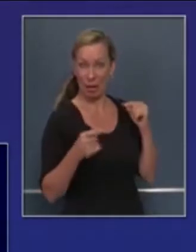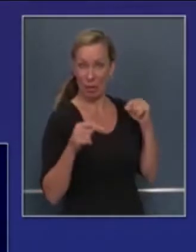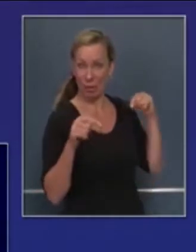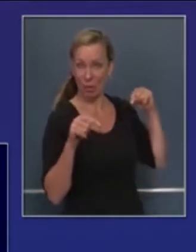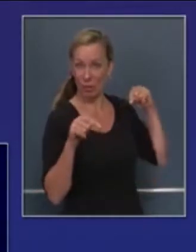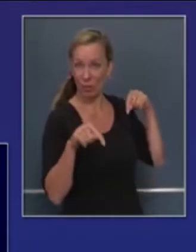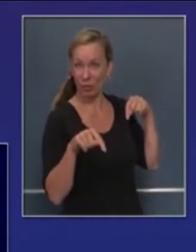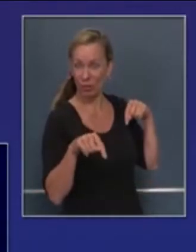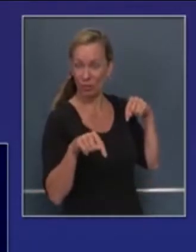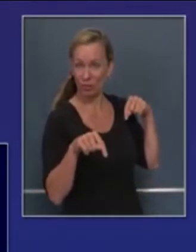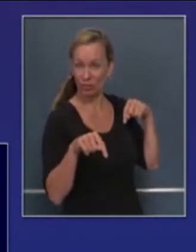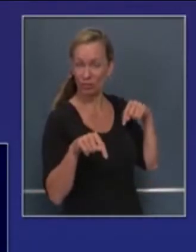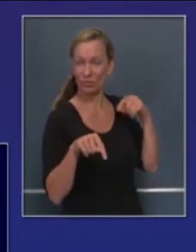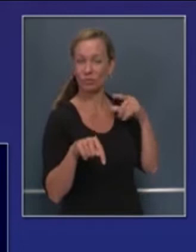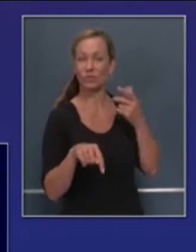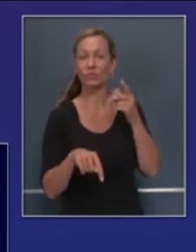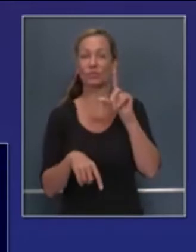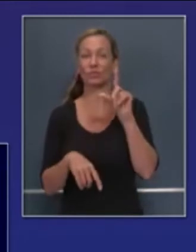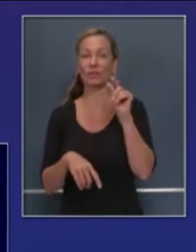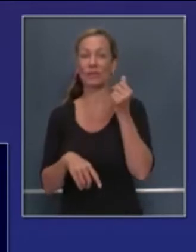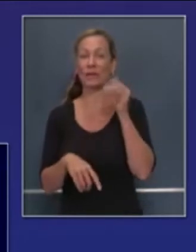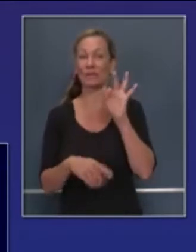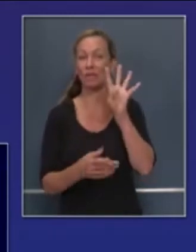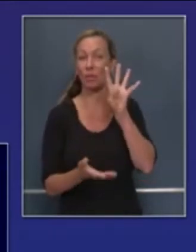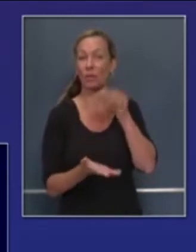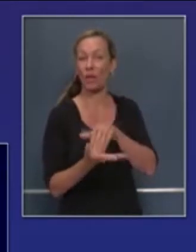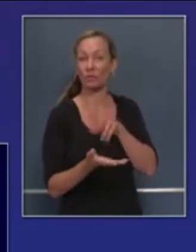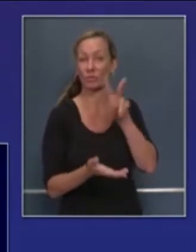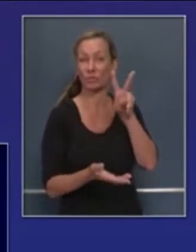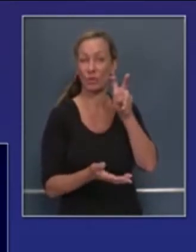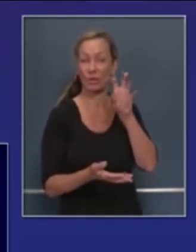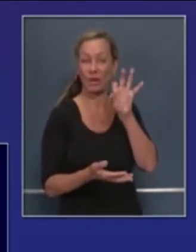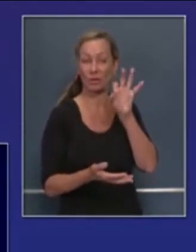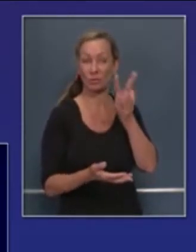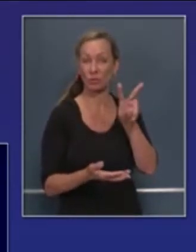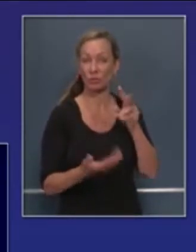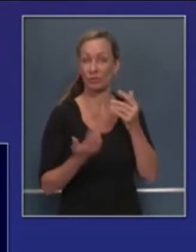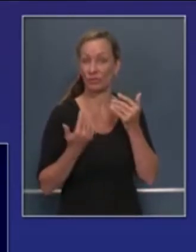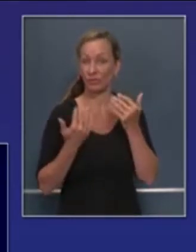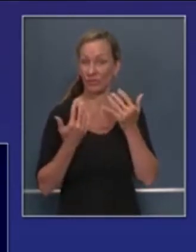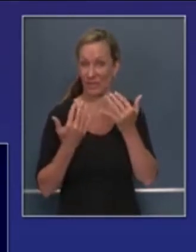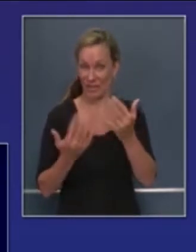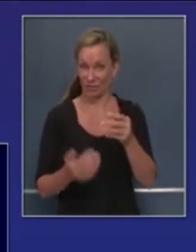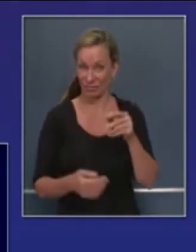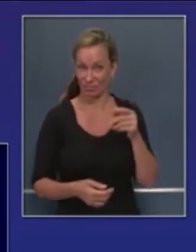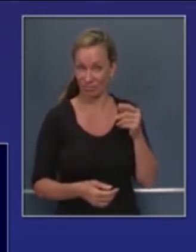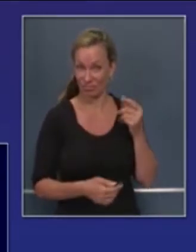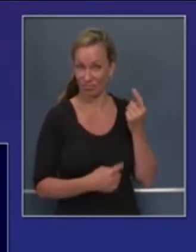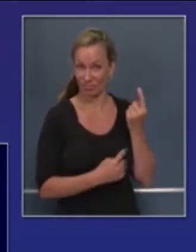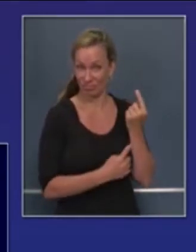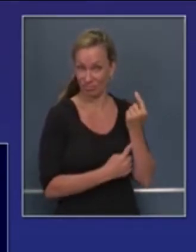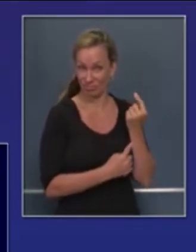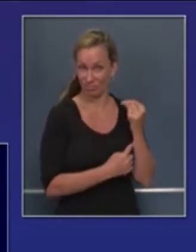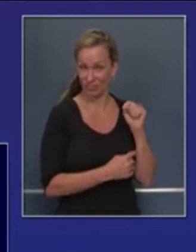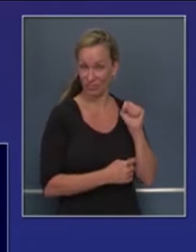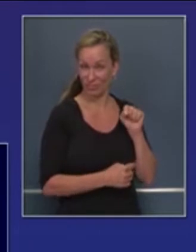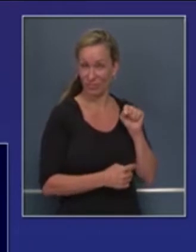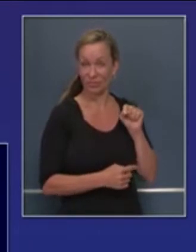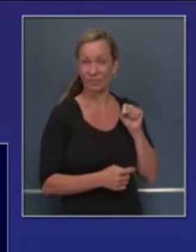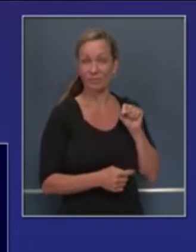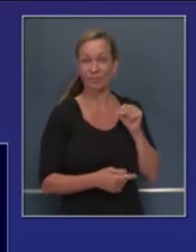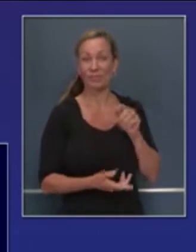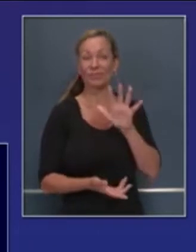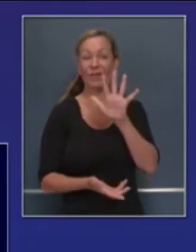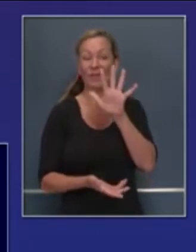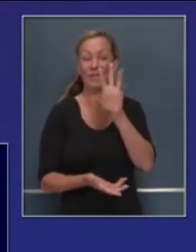Esta fecha, el año pasado, en 2019, teníamos 4 mil 292 incendios forestales en el estado de California, quemaron